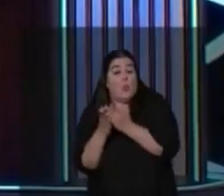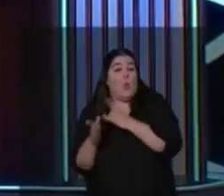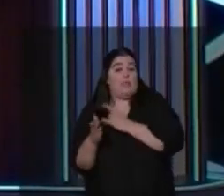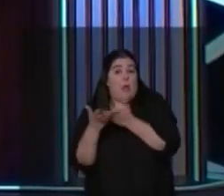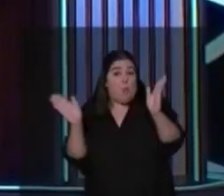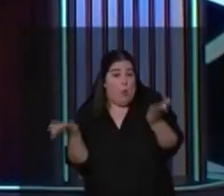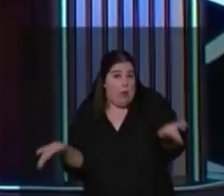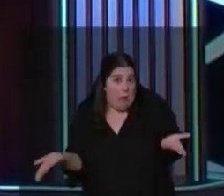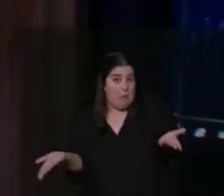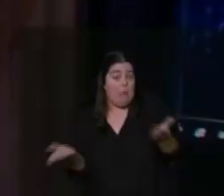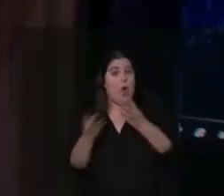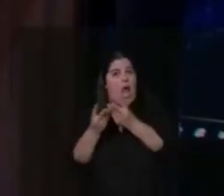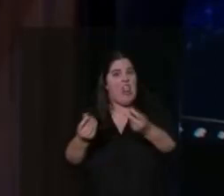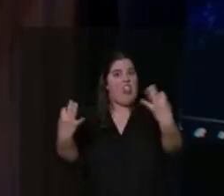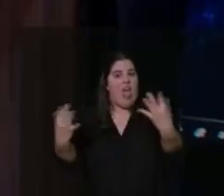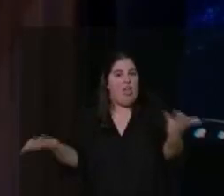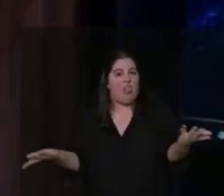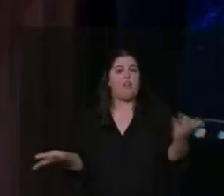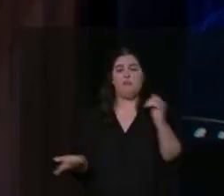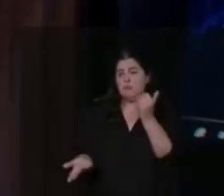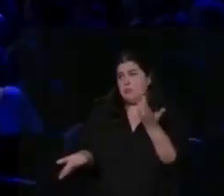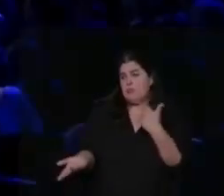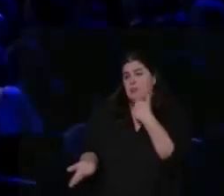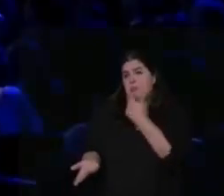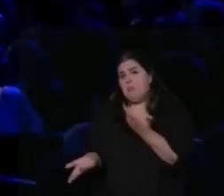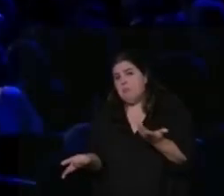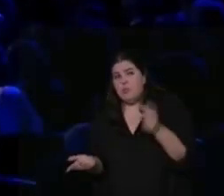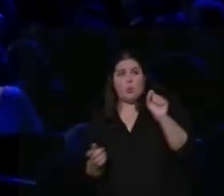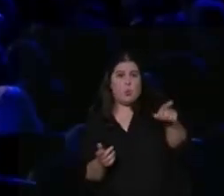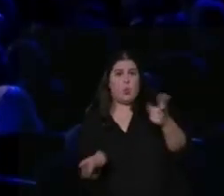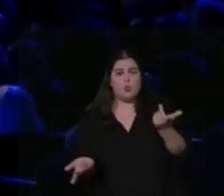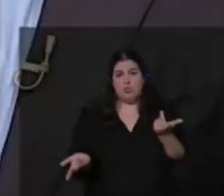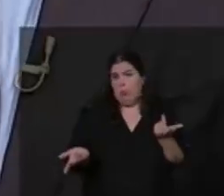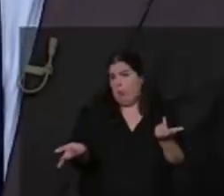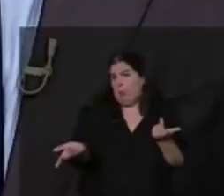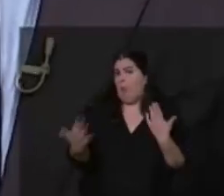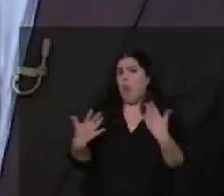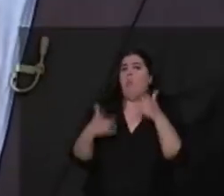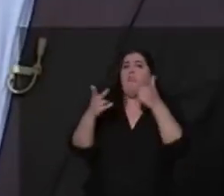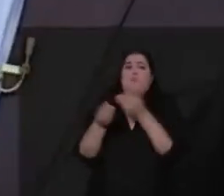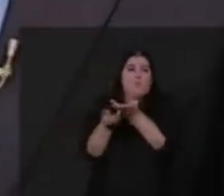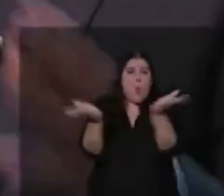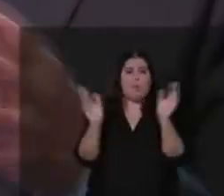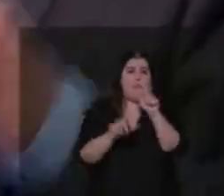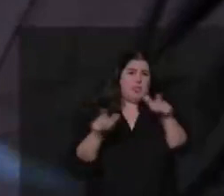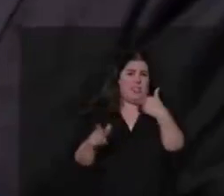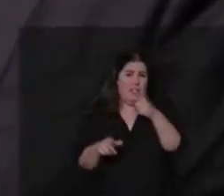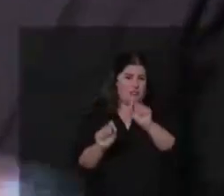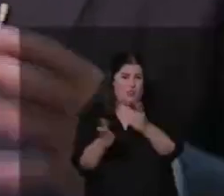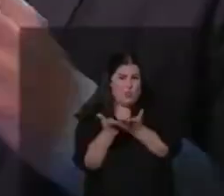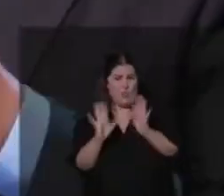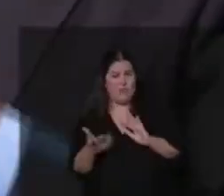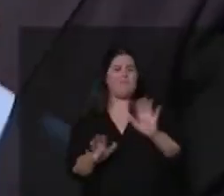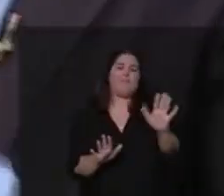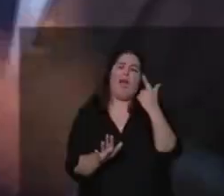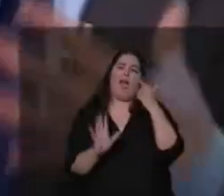mencionaste tu caso... De gran calidad. Sí, el mío, el tuyo, podemos mencionar el de muchos. A ver, Javier, me